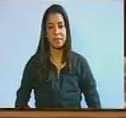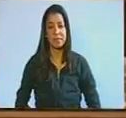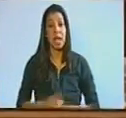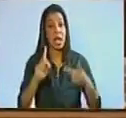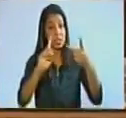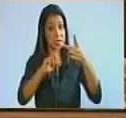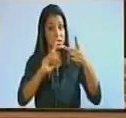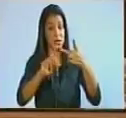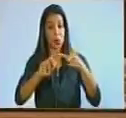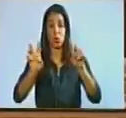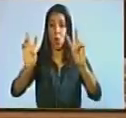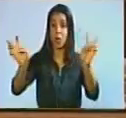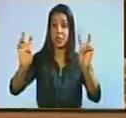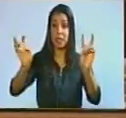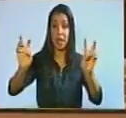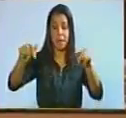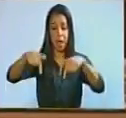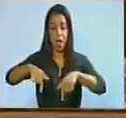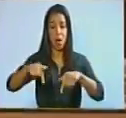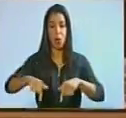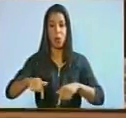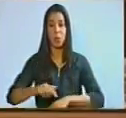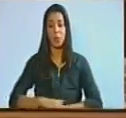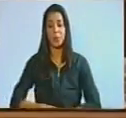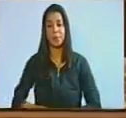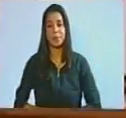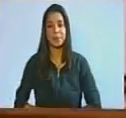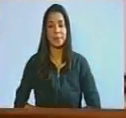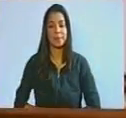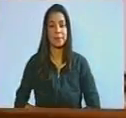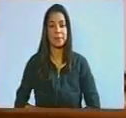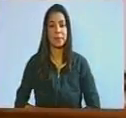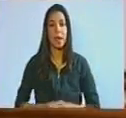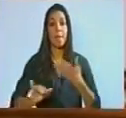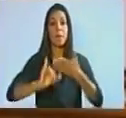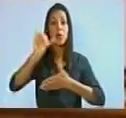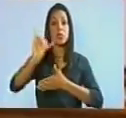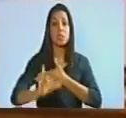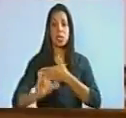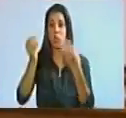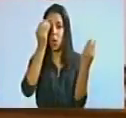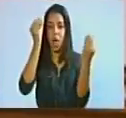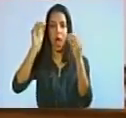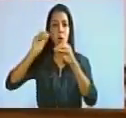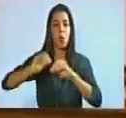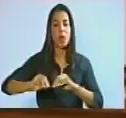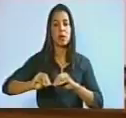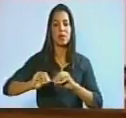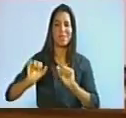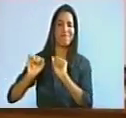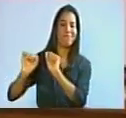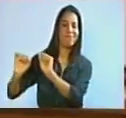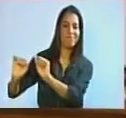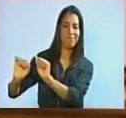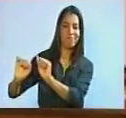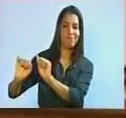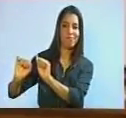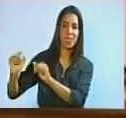Segundo punto del orden del día, proyecto de acuerdo en rechazo a las